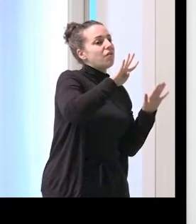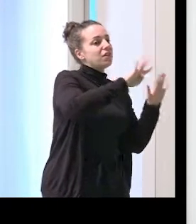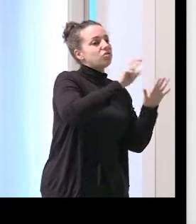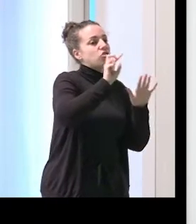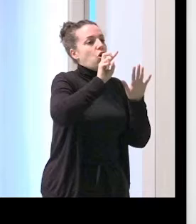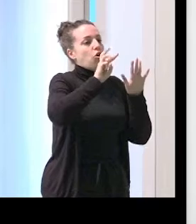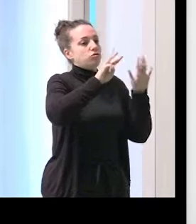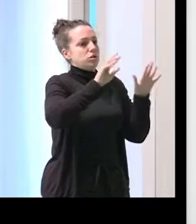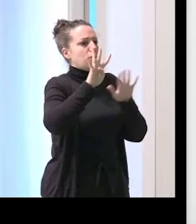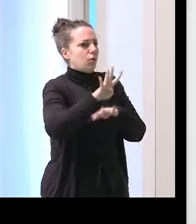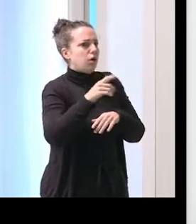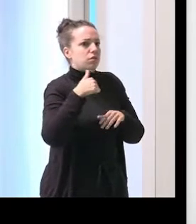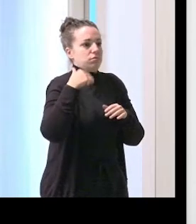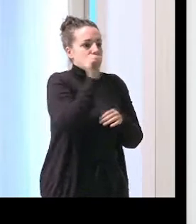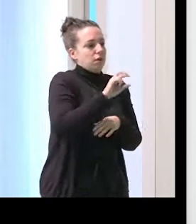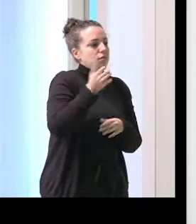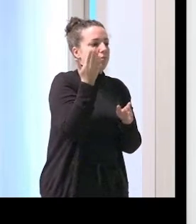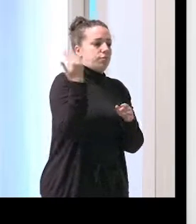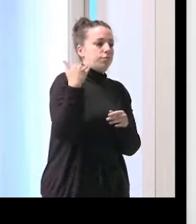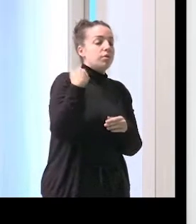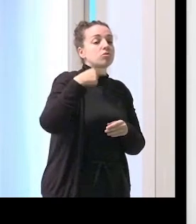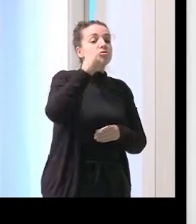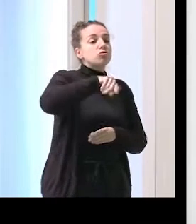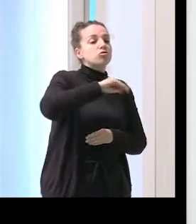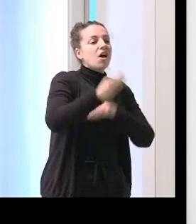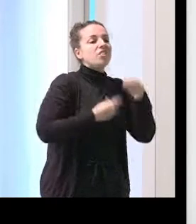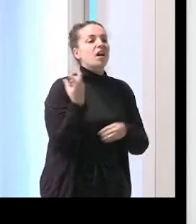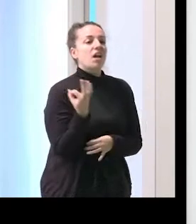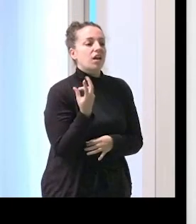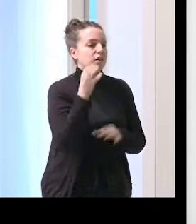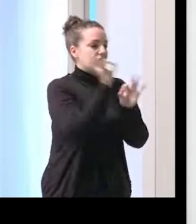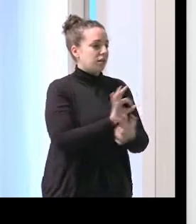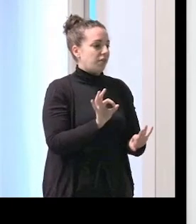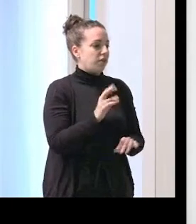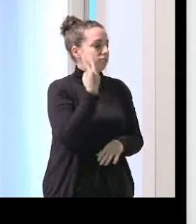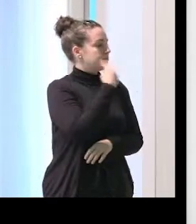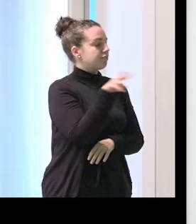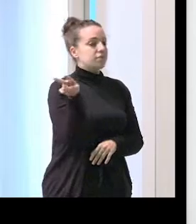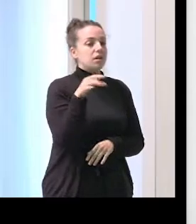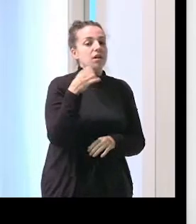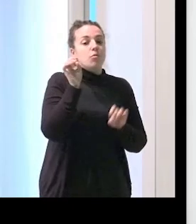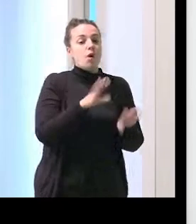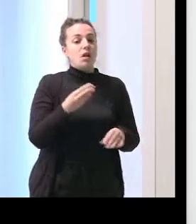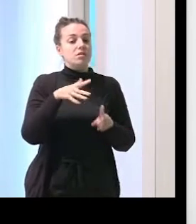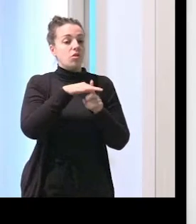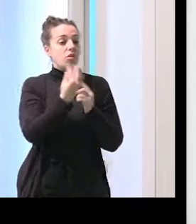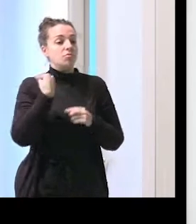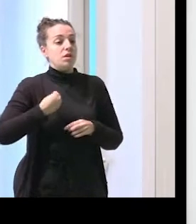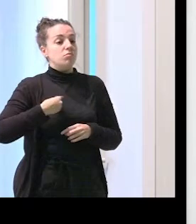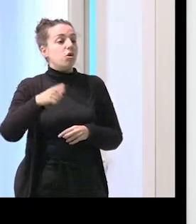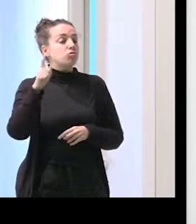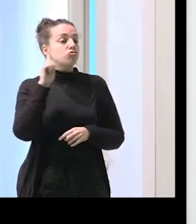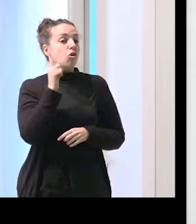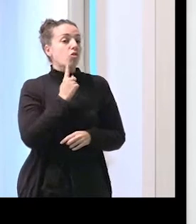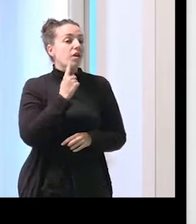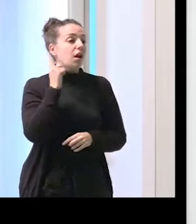1987, 1991. ¿Qué hemos hecho? Nada. Mirar para otro lado, porque esto, como antes, como pasaba con la sordera bilateral y que el niño no